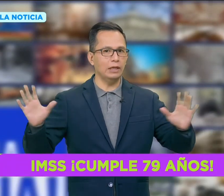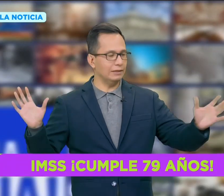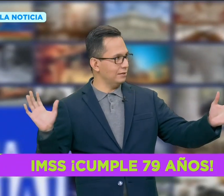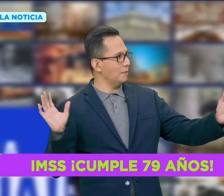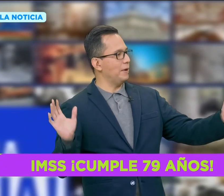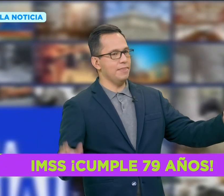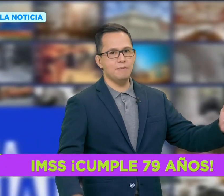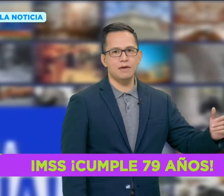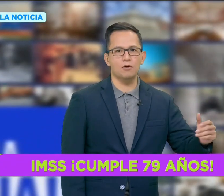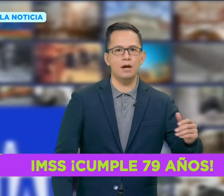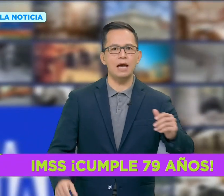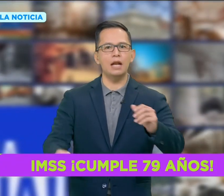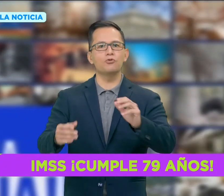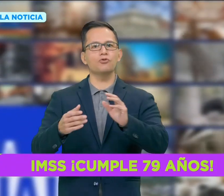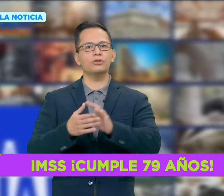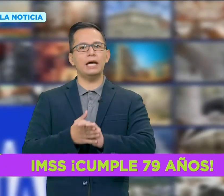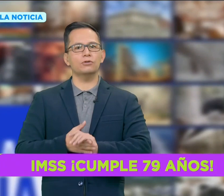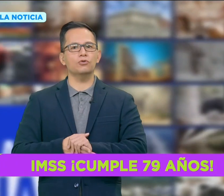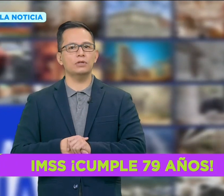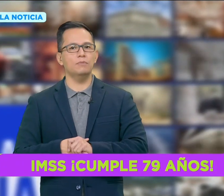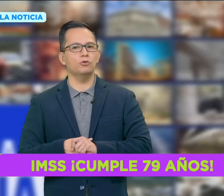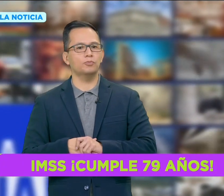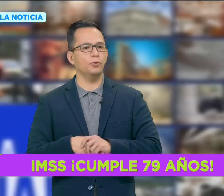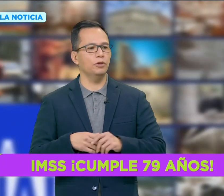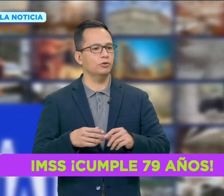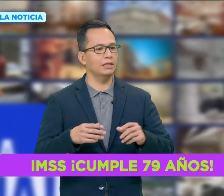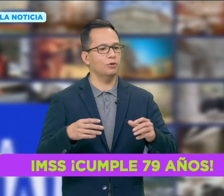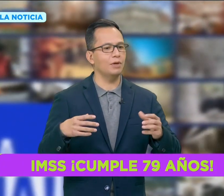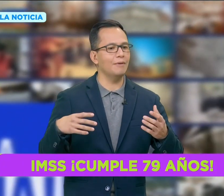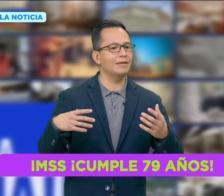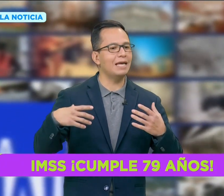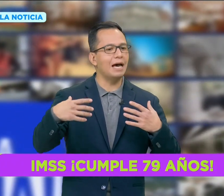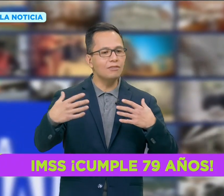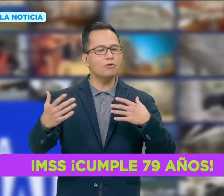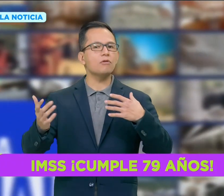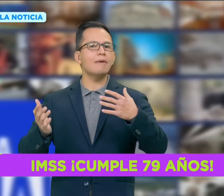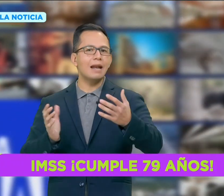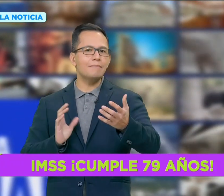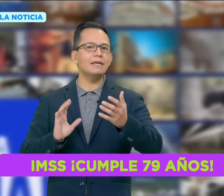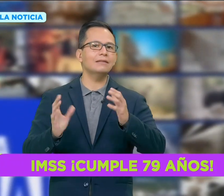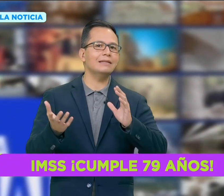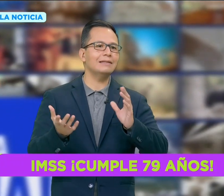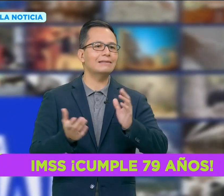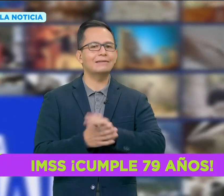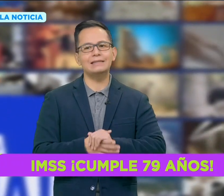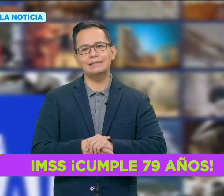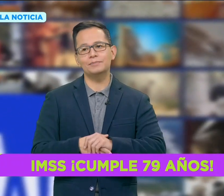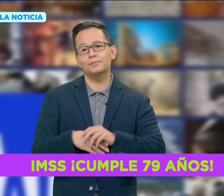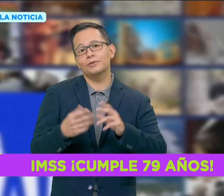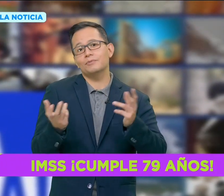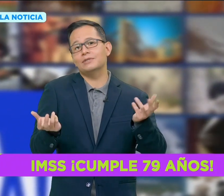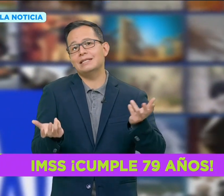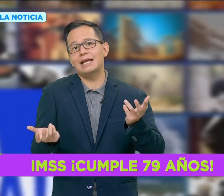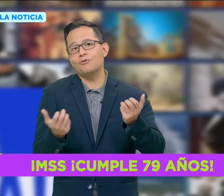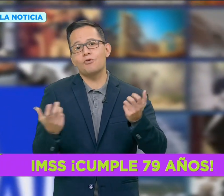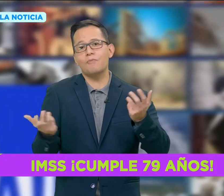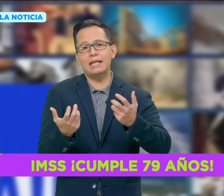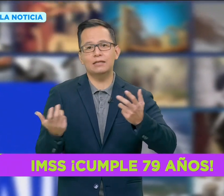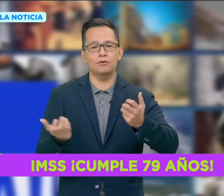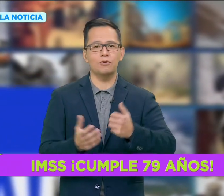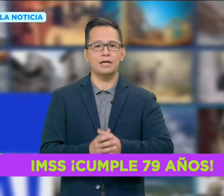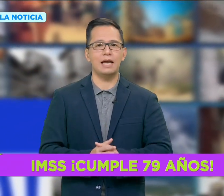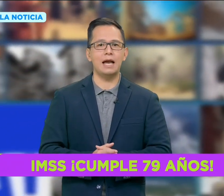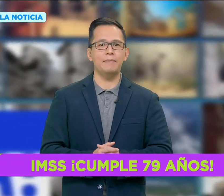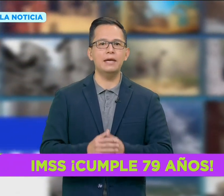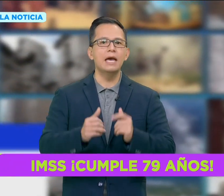tranquilidad durante esta pandemia, Juan. Algunos casos hemos podido tener una vida normalmente, pues podemos decir la normal